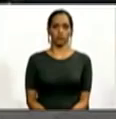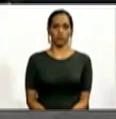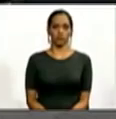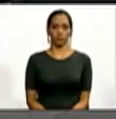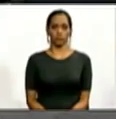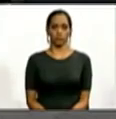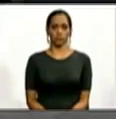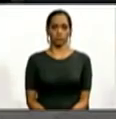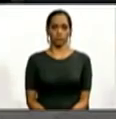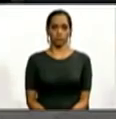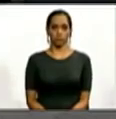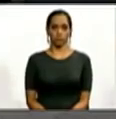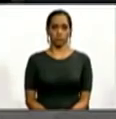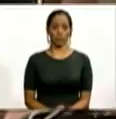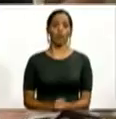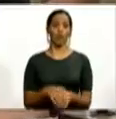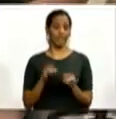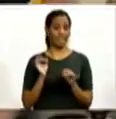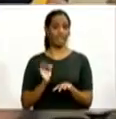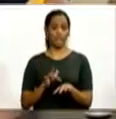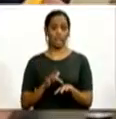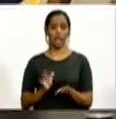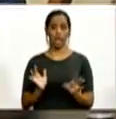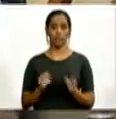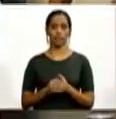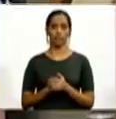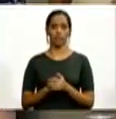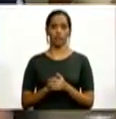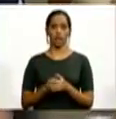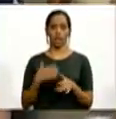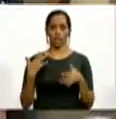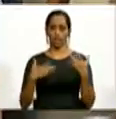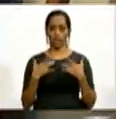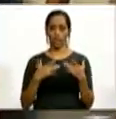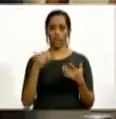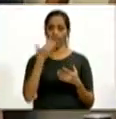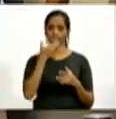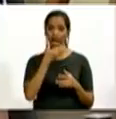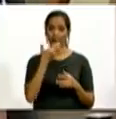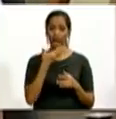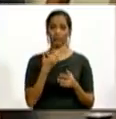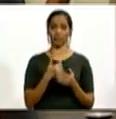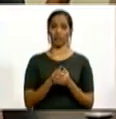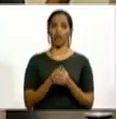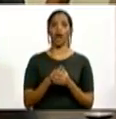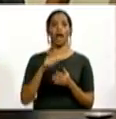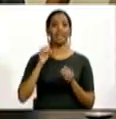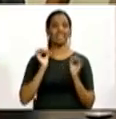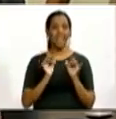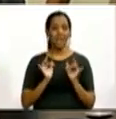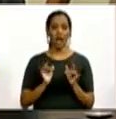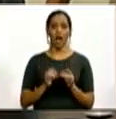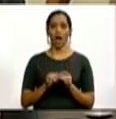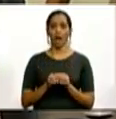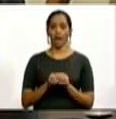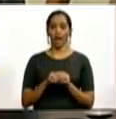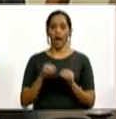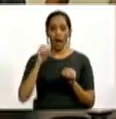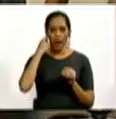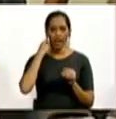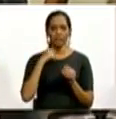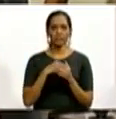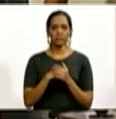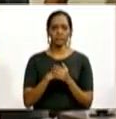Mira, es delicada, es delicada la acción de Simonovich con esa carta, es delicadísimo. Recordemos que el